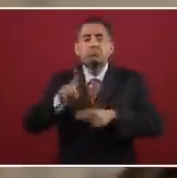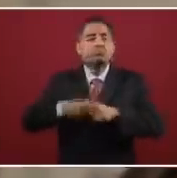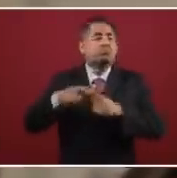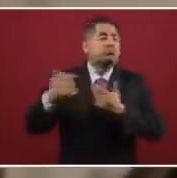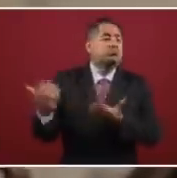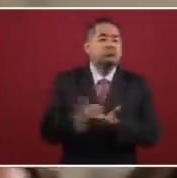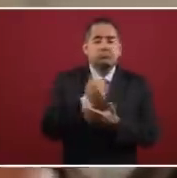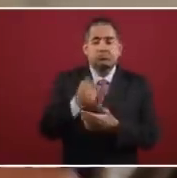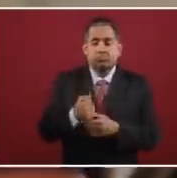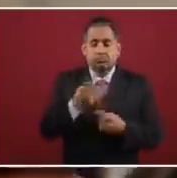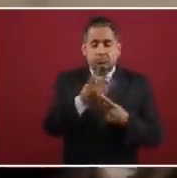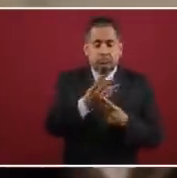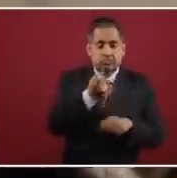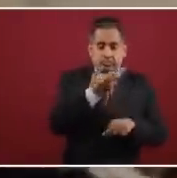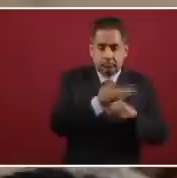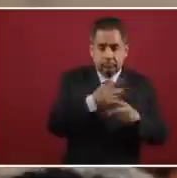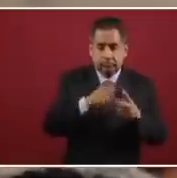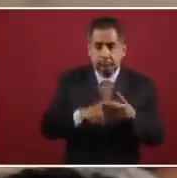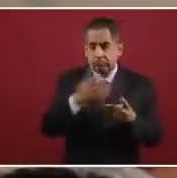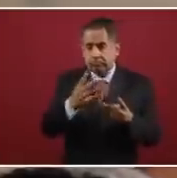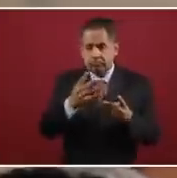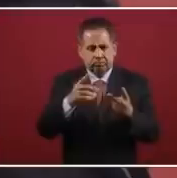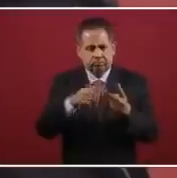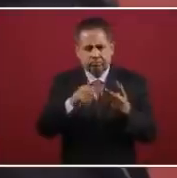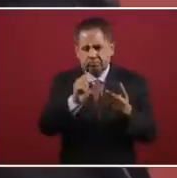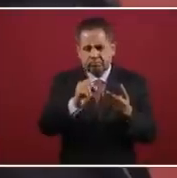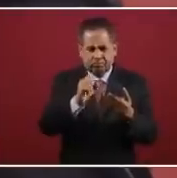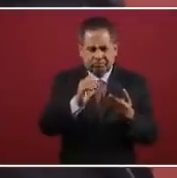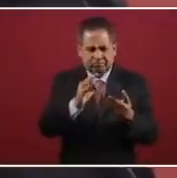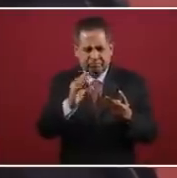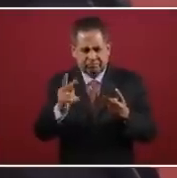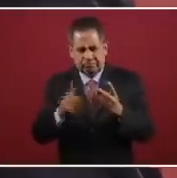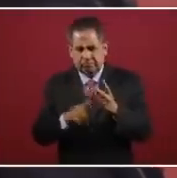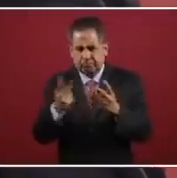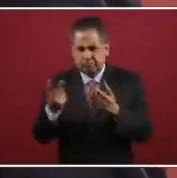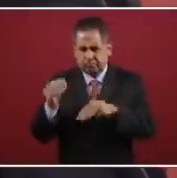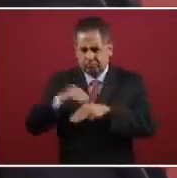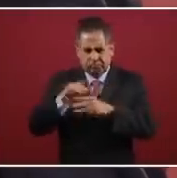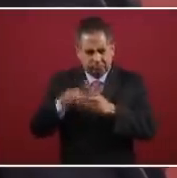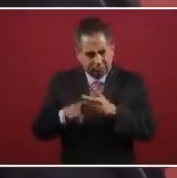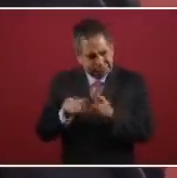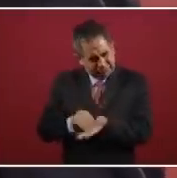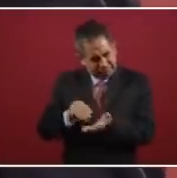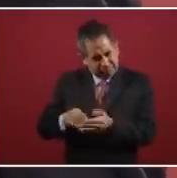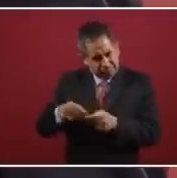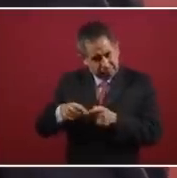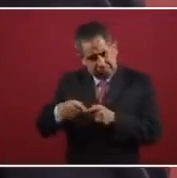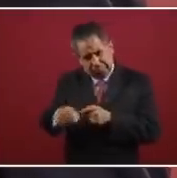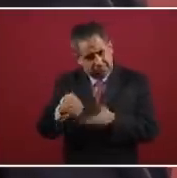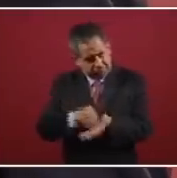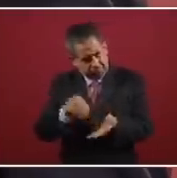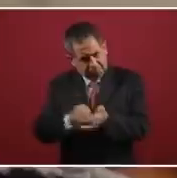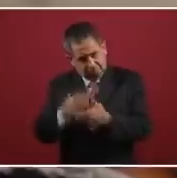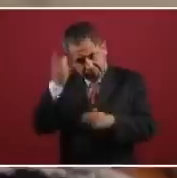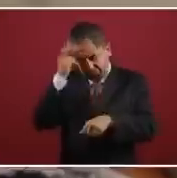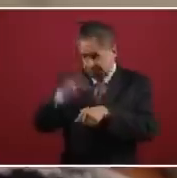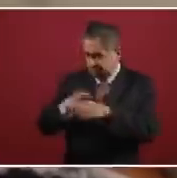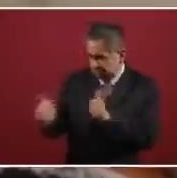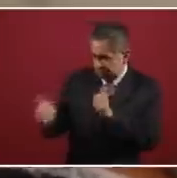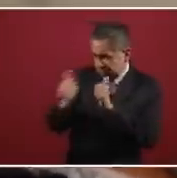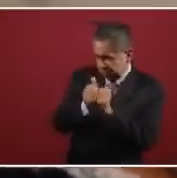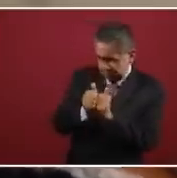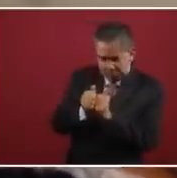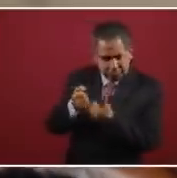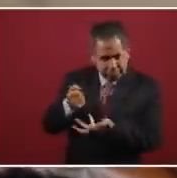4 de Hacienda, 4 de la Función Pública y otras 2 más. ¿Van a seguir así en este año y el próximo año también se va a contemplar en el presupuesto de